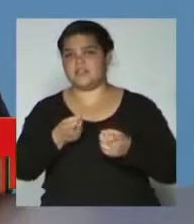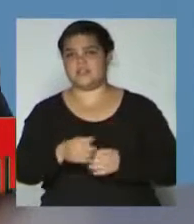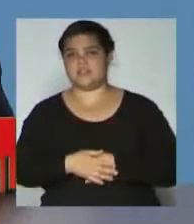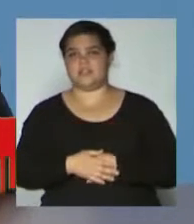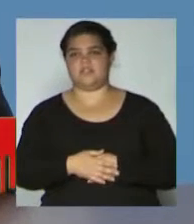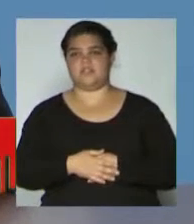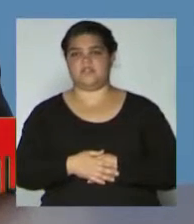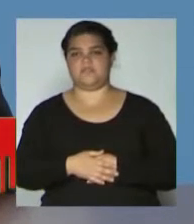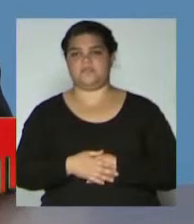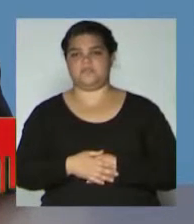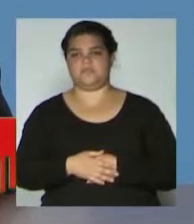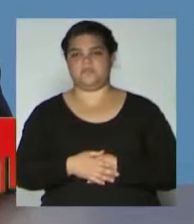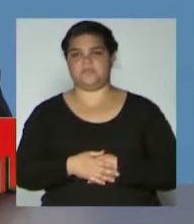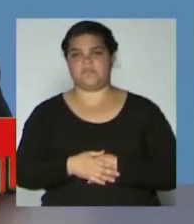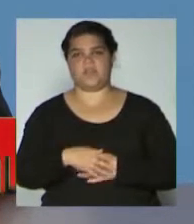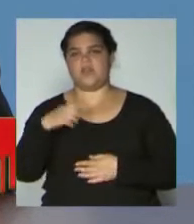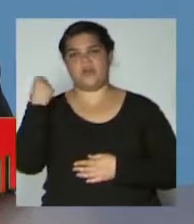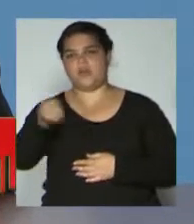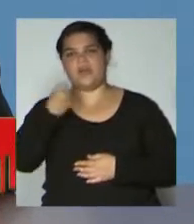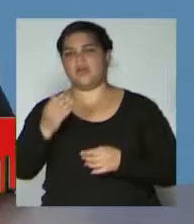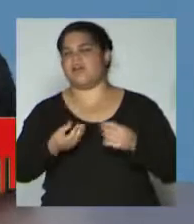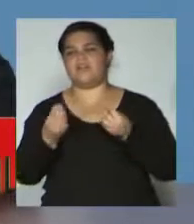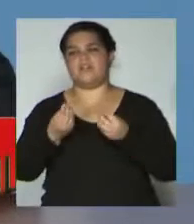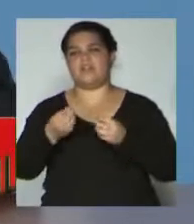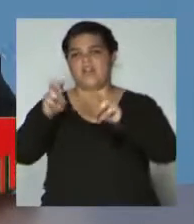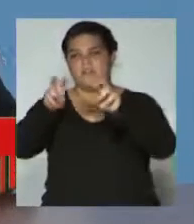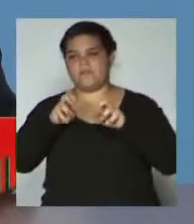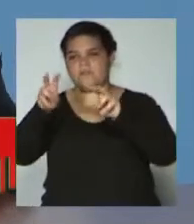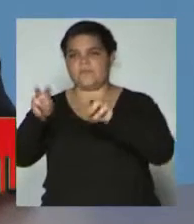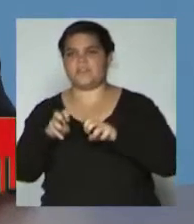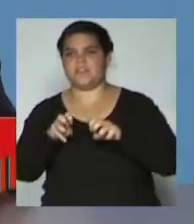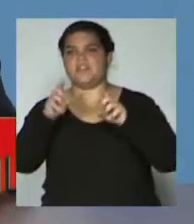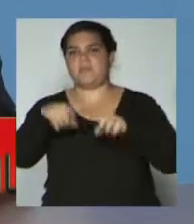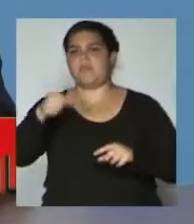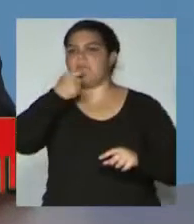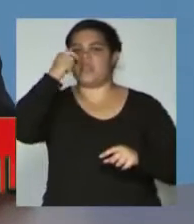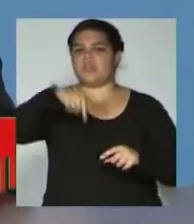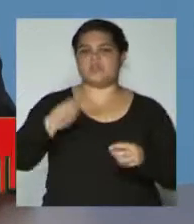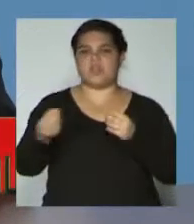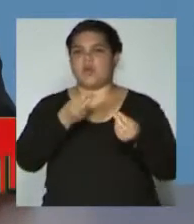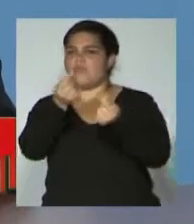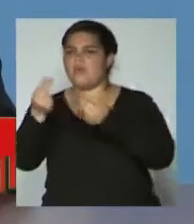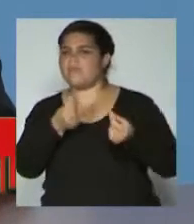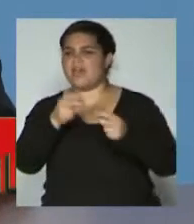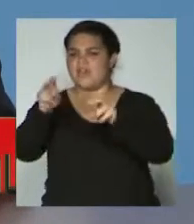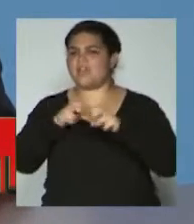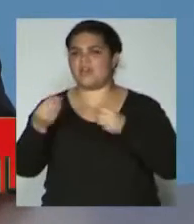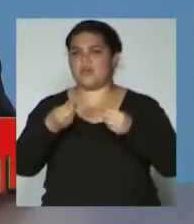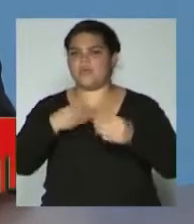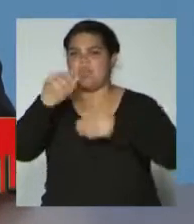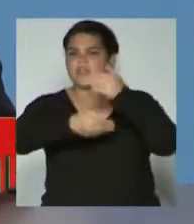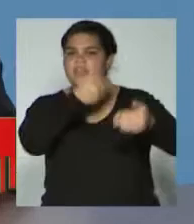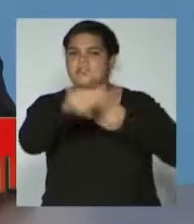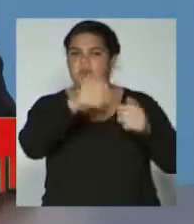cuanto a lo recaudatorio, al financiamiento de la provincia y a la posibilidad de desarrollo en muchos